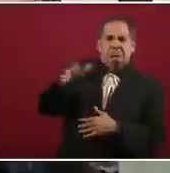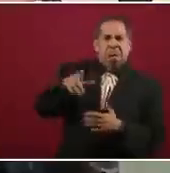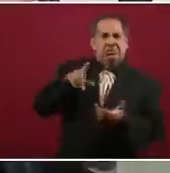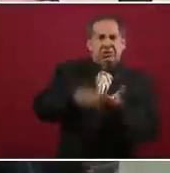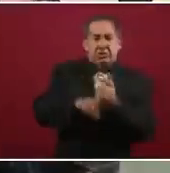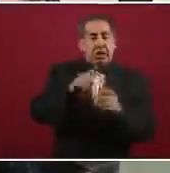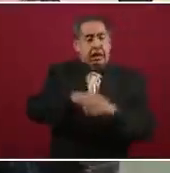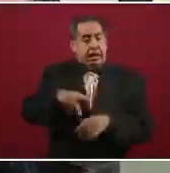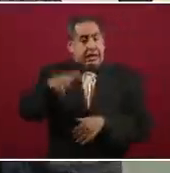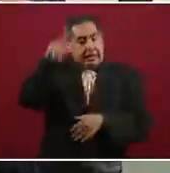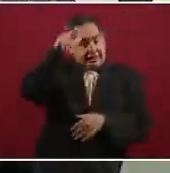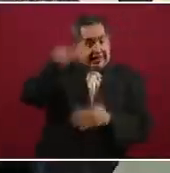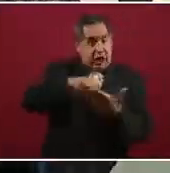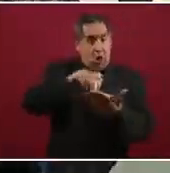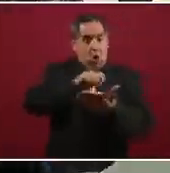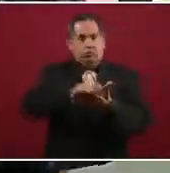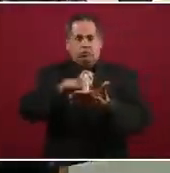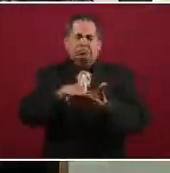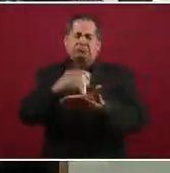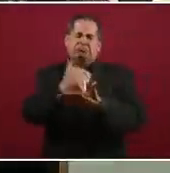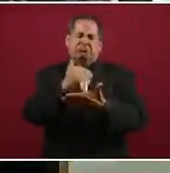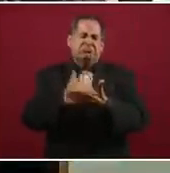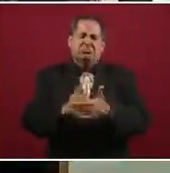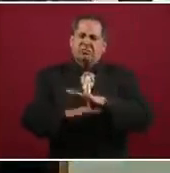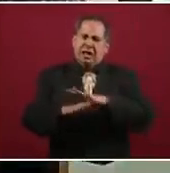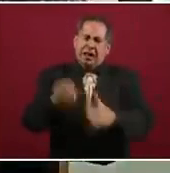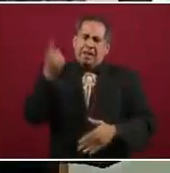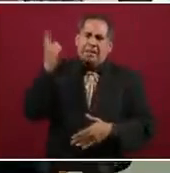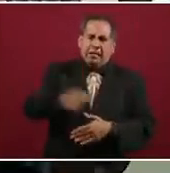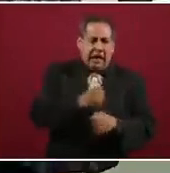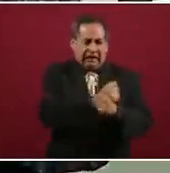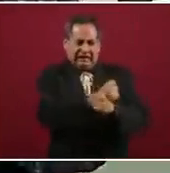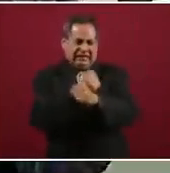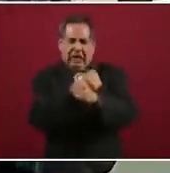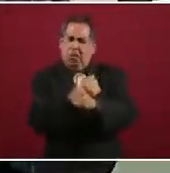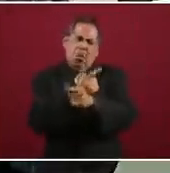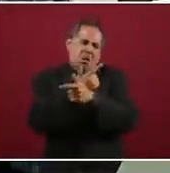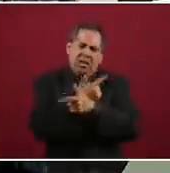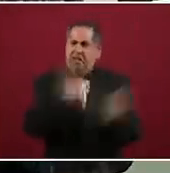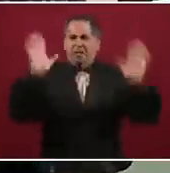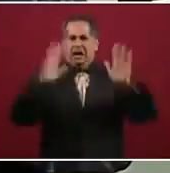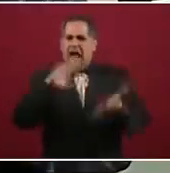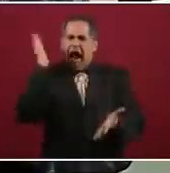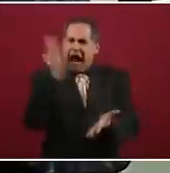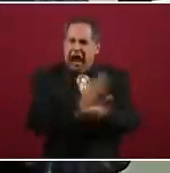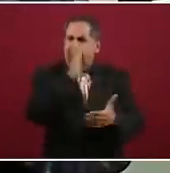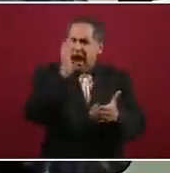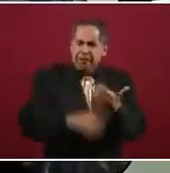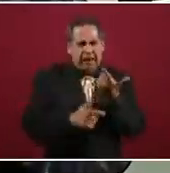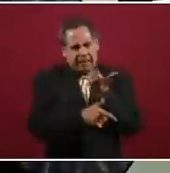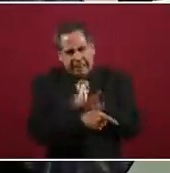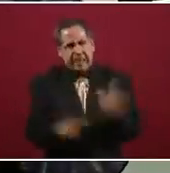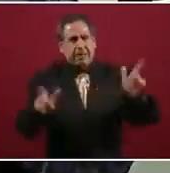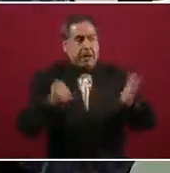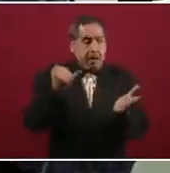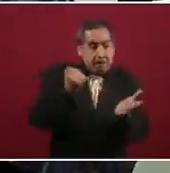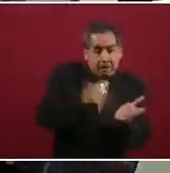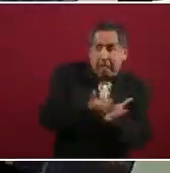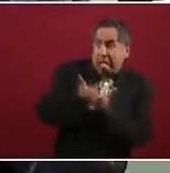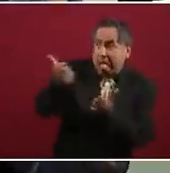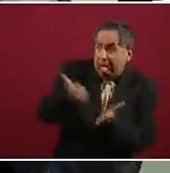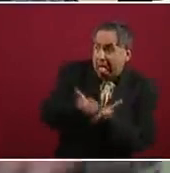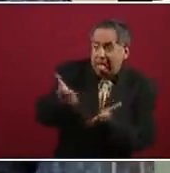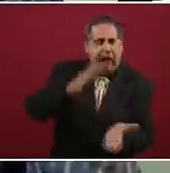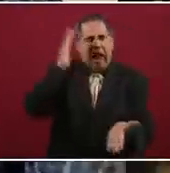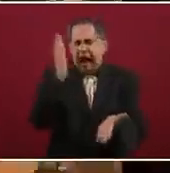en decretos centrales, la supresión de la esclavitud y de los tributos, y la construcción de un país de libres y